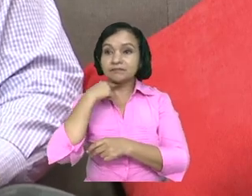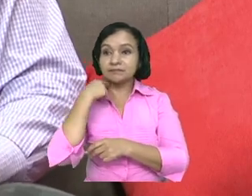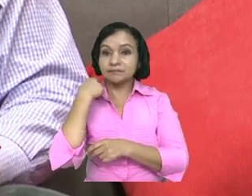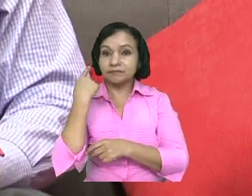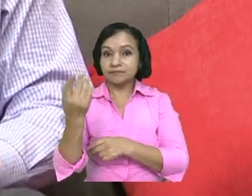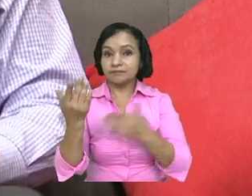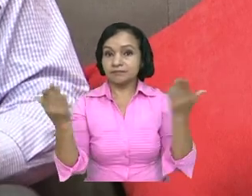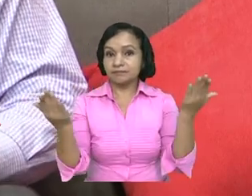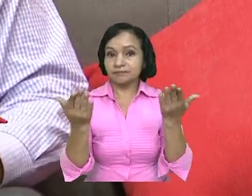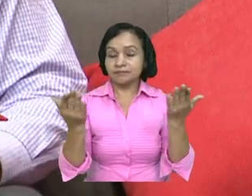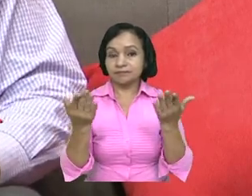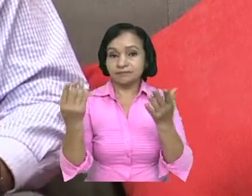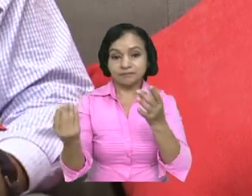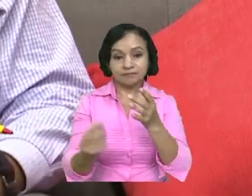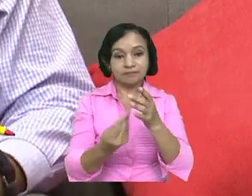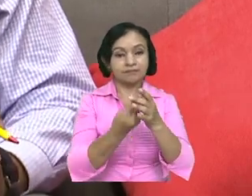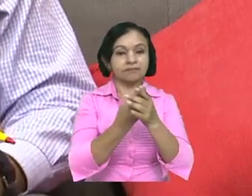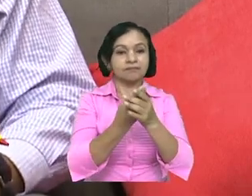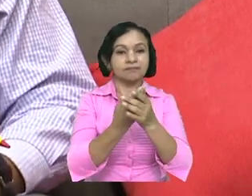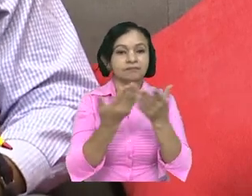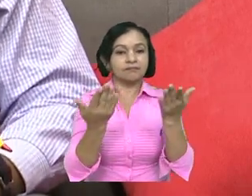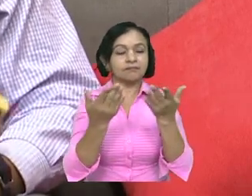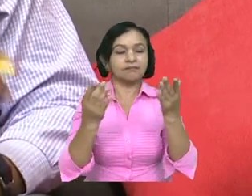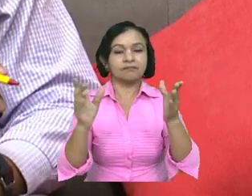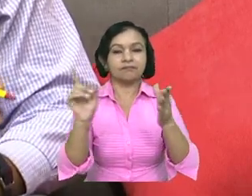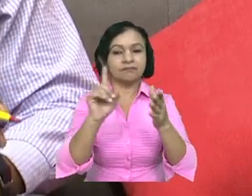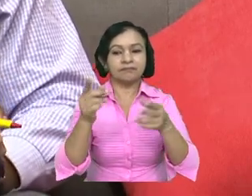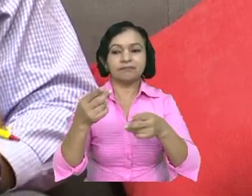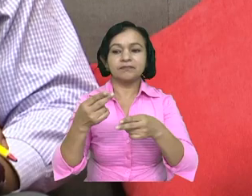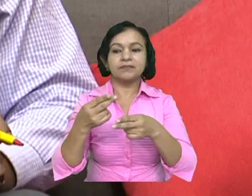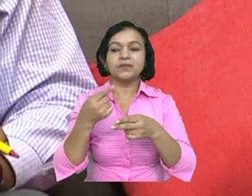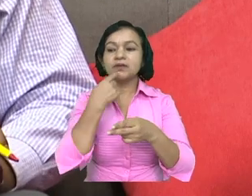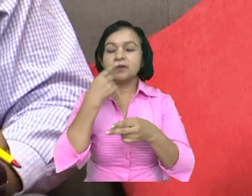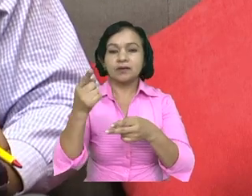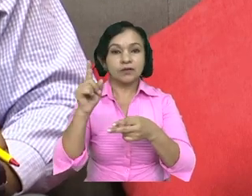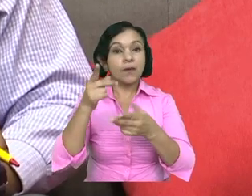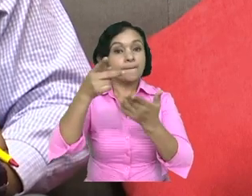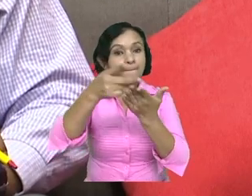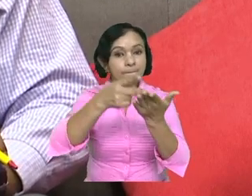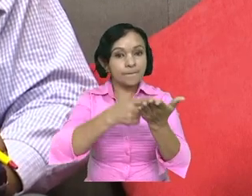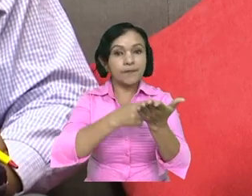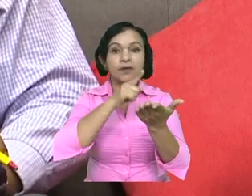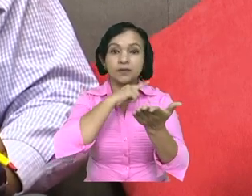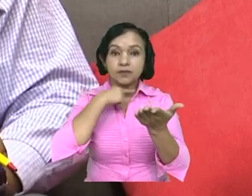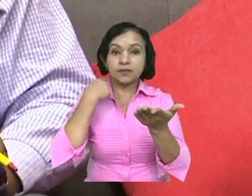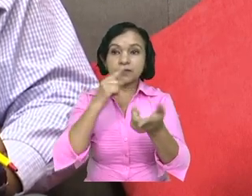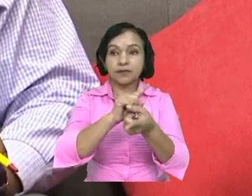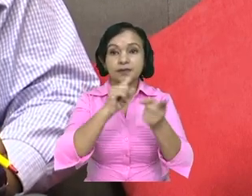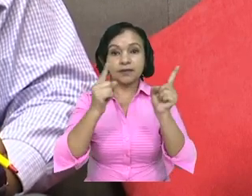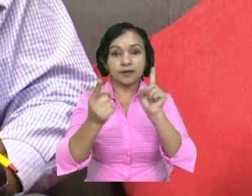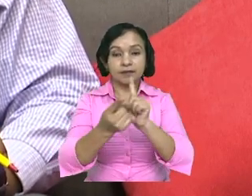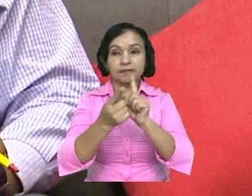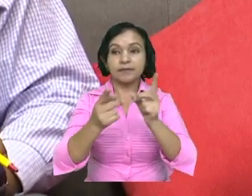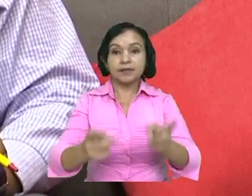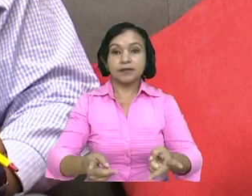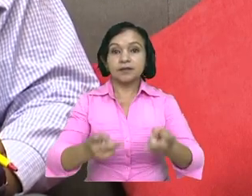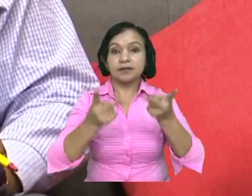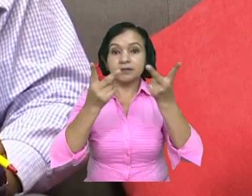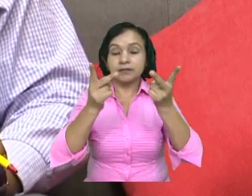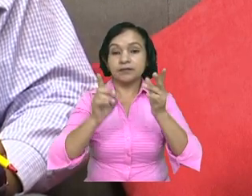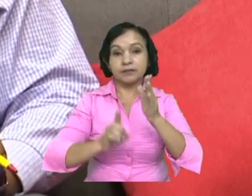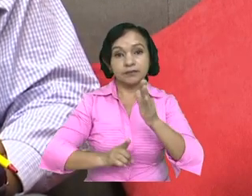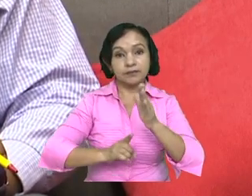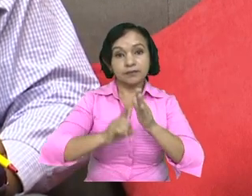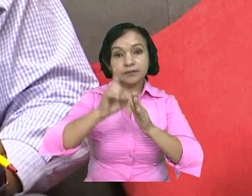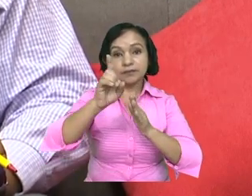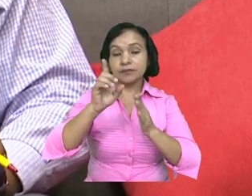no es una cuestión de la inclusión a partir de discursos, sino ahí a través de proyectos que son los que transforman las realidades. Y cuando hablamos de desarrollar